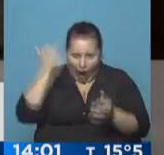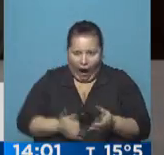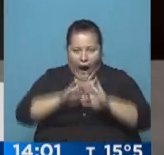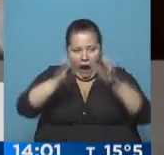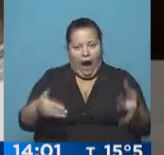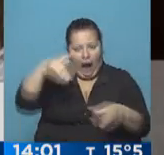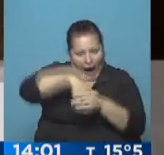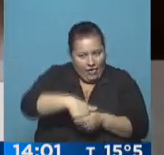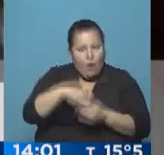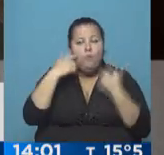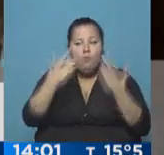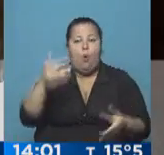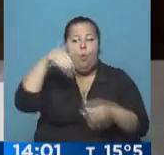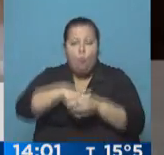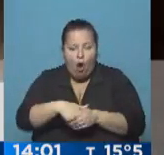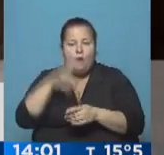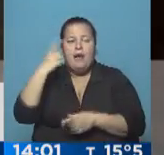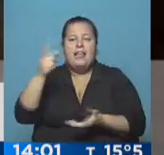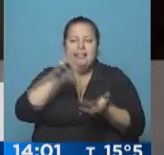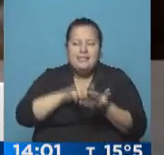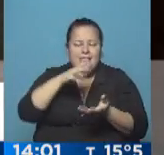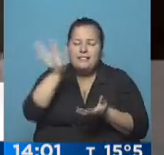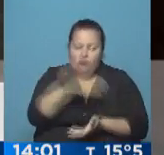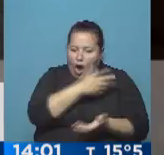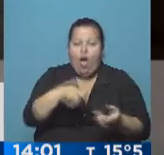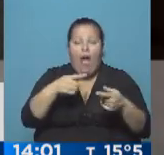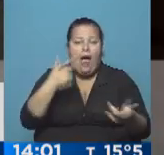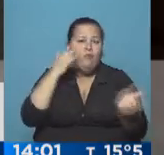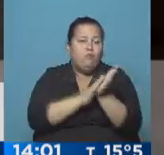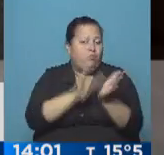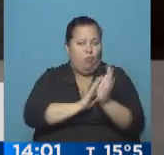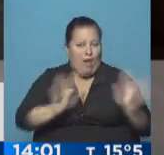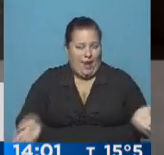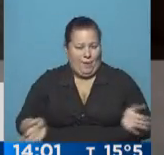las urnas, verán los votos, verán las actas, verán todo, y ahí comprobarán.